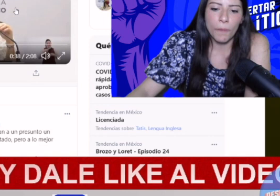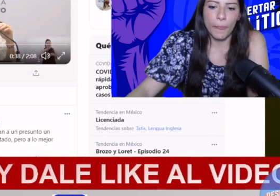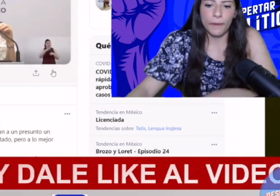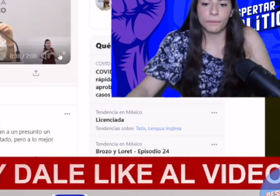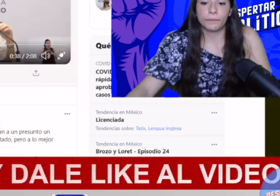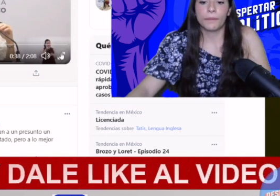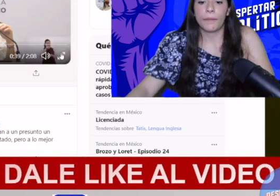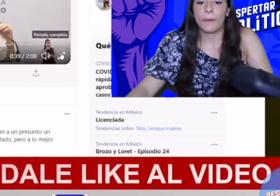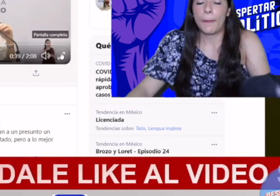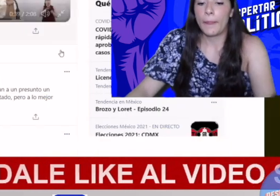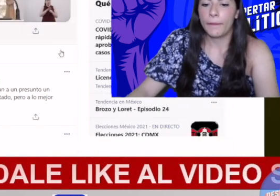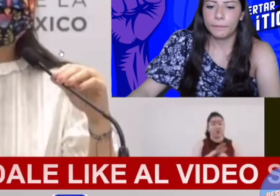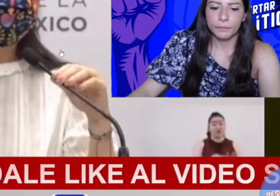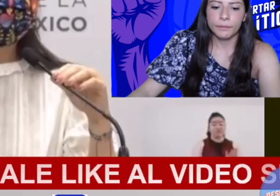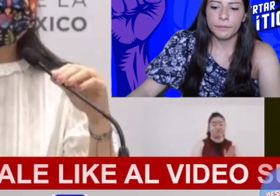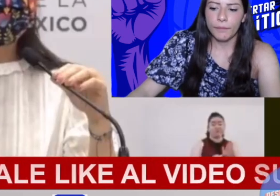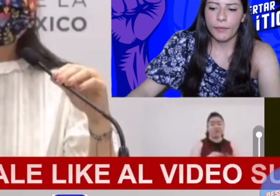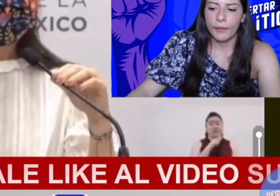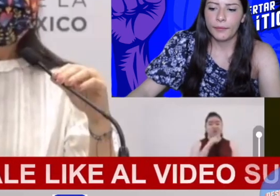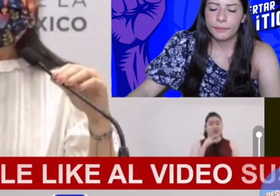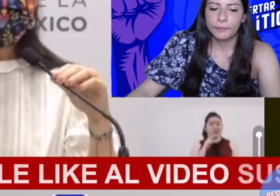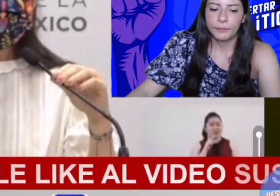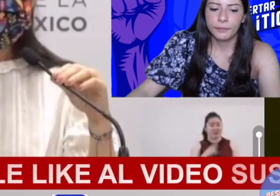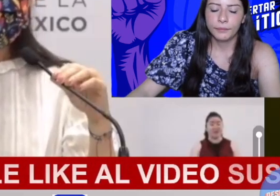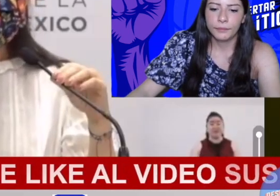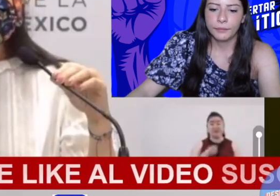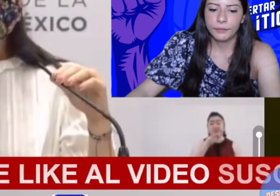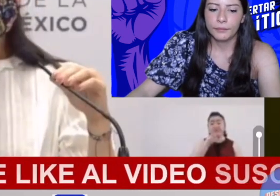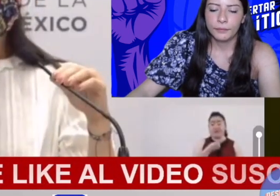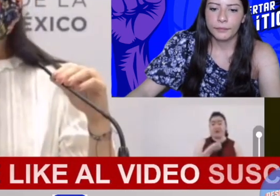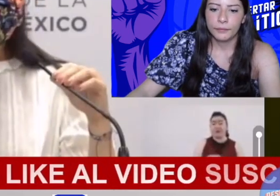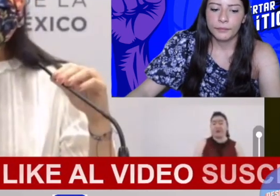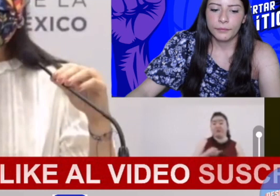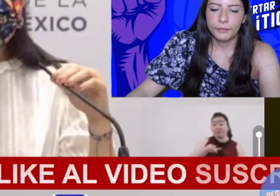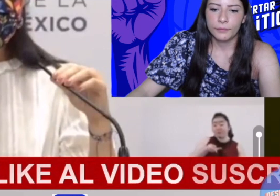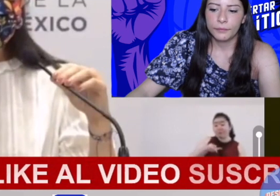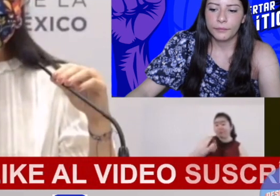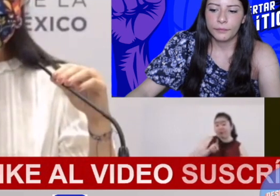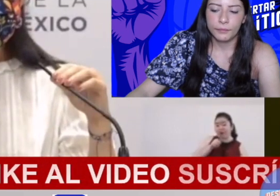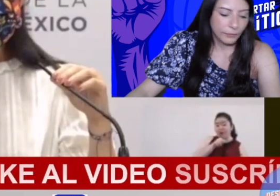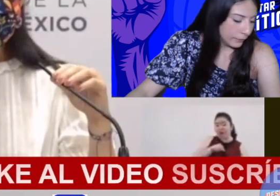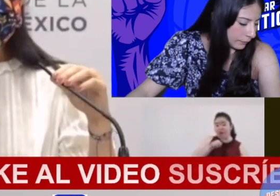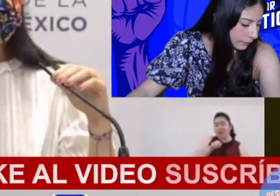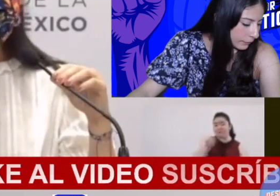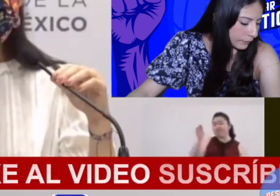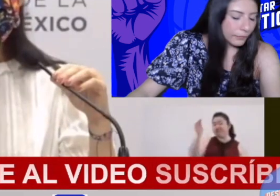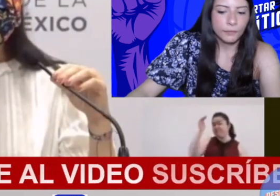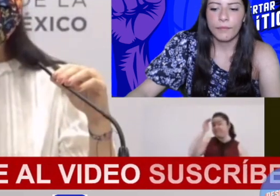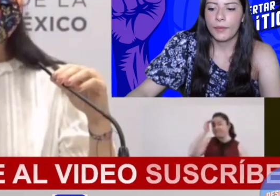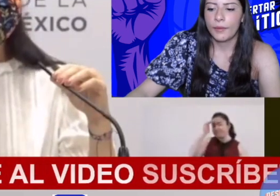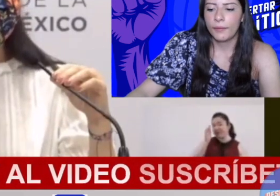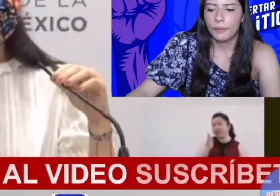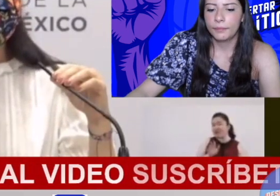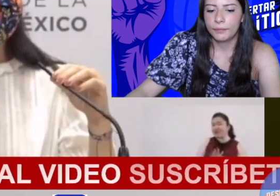resolución. Comunicado público que hacen y dice: no obstante, se consideró que la